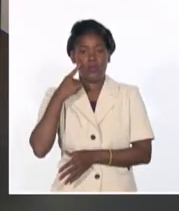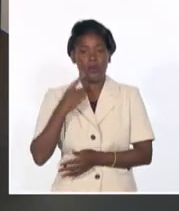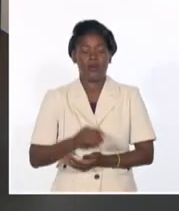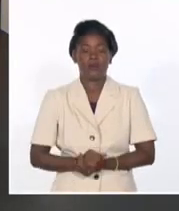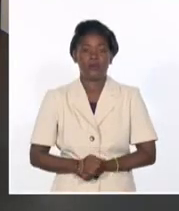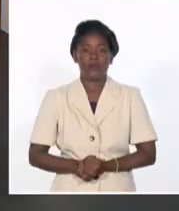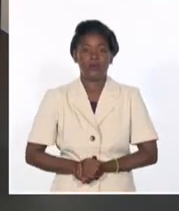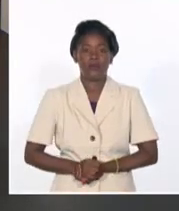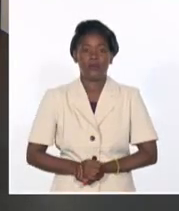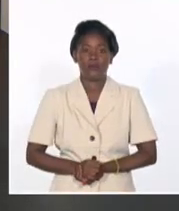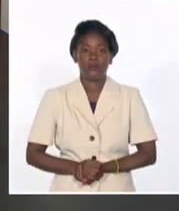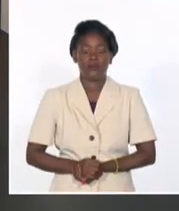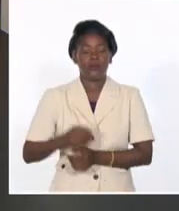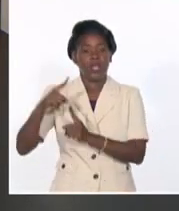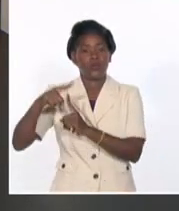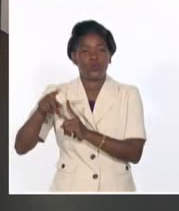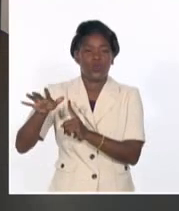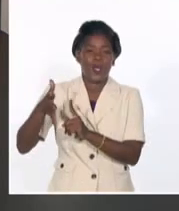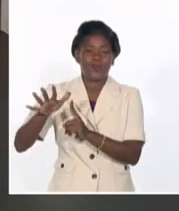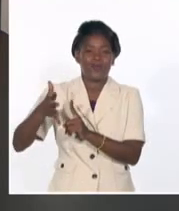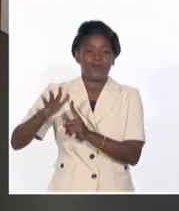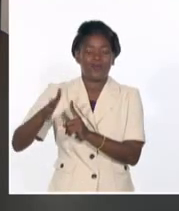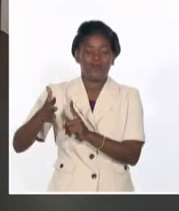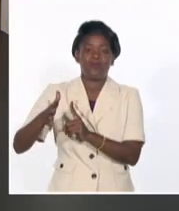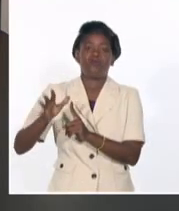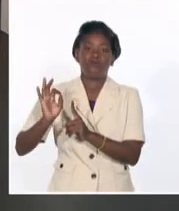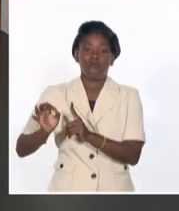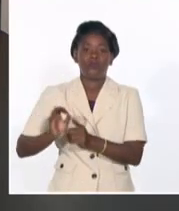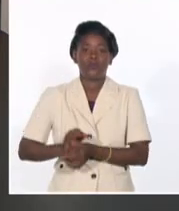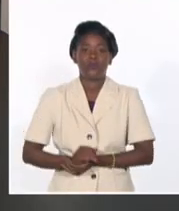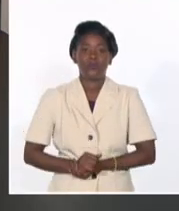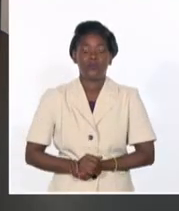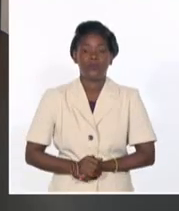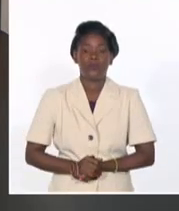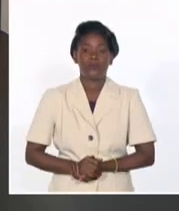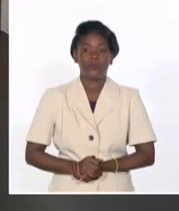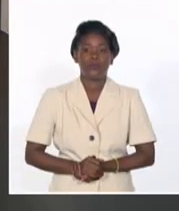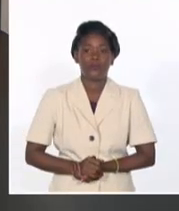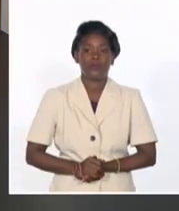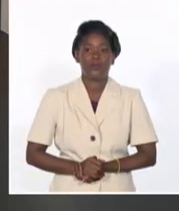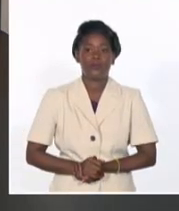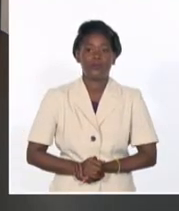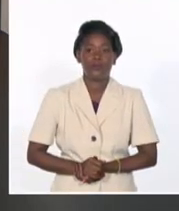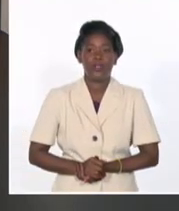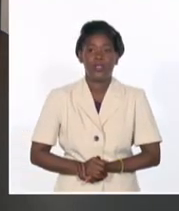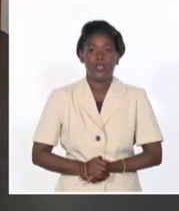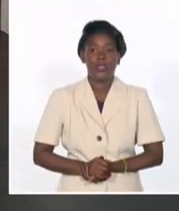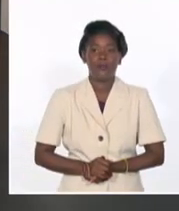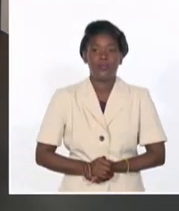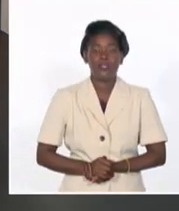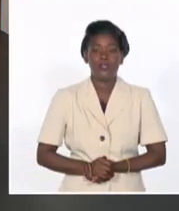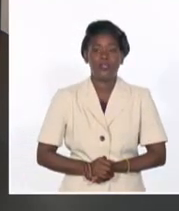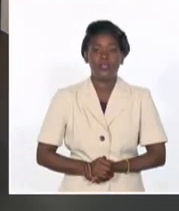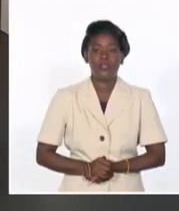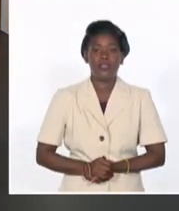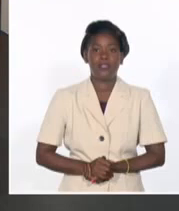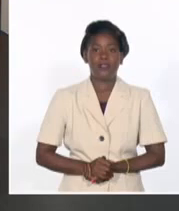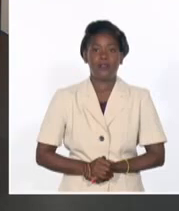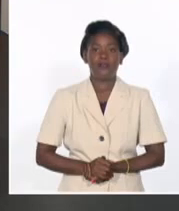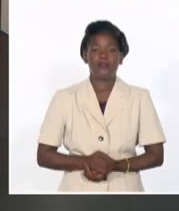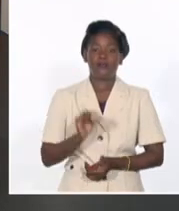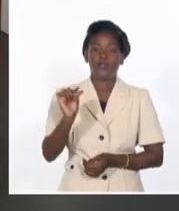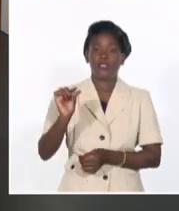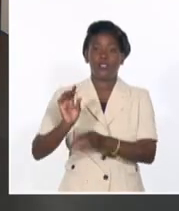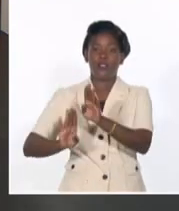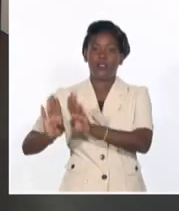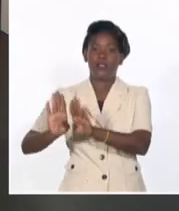a Las Tunas en esta etapa de semifinal, también de cuartos de final. No ha estado bien en cuanto a la defensa. Y este es el único